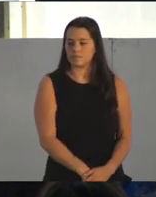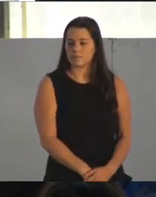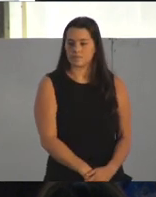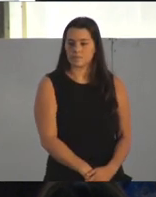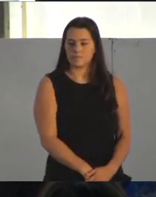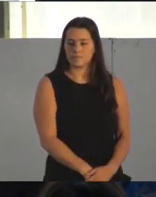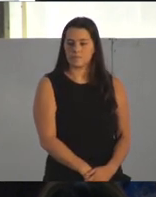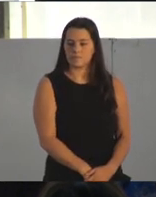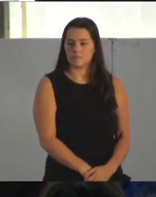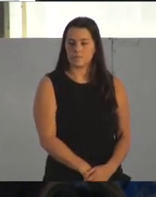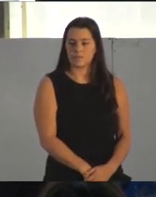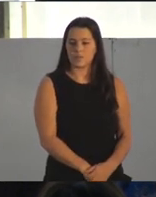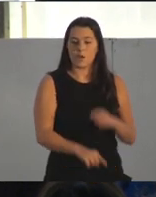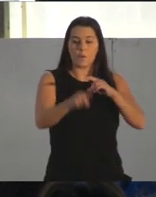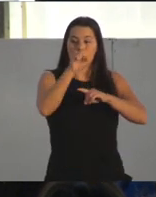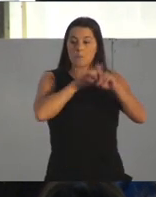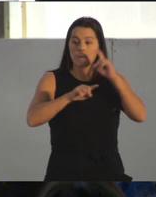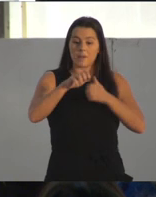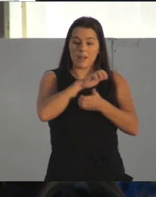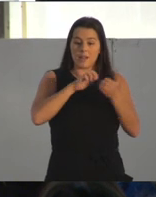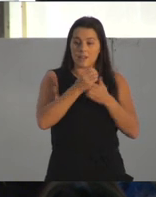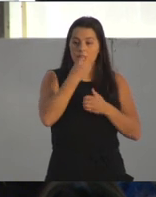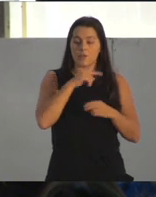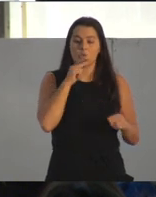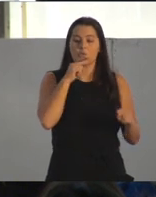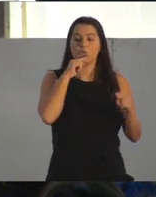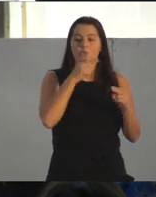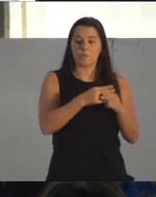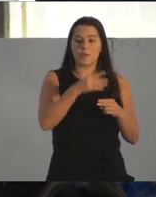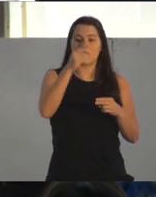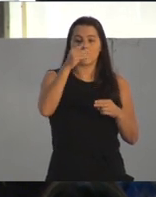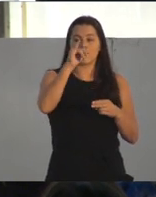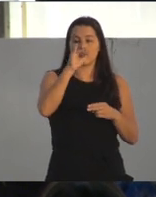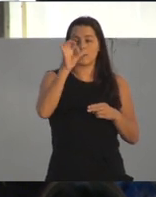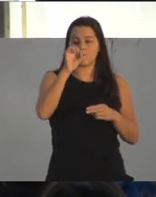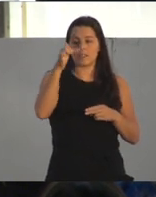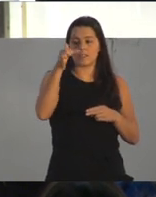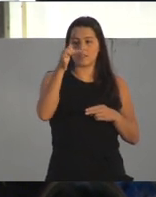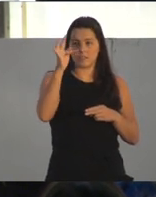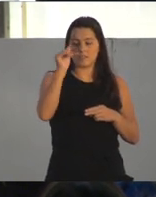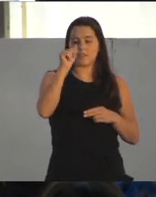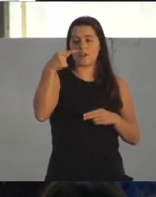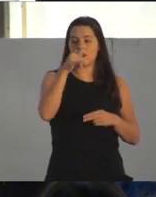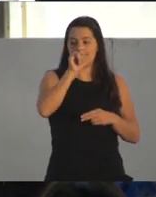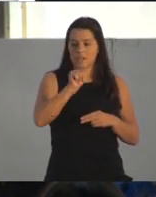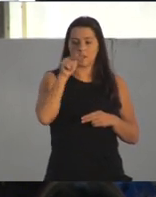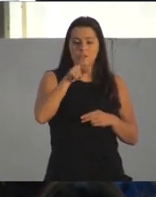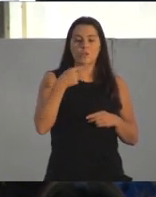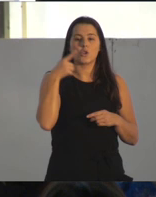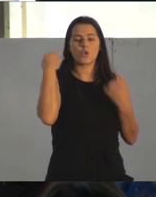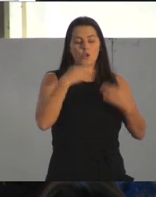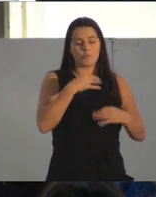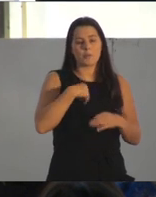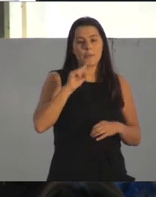Los trastornos en la deglución se llaman disfagia o deglución atípica y pueden ser en la primera fase, cuando no masticamos bien, cuando